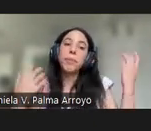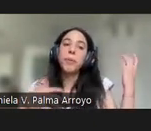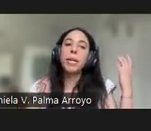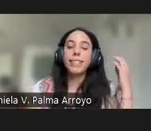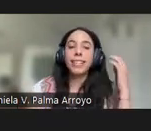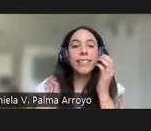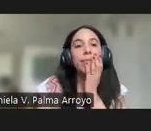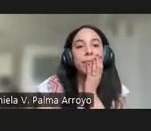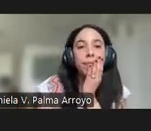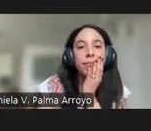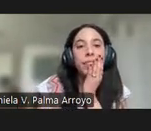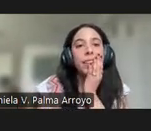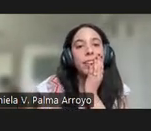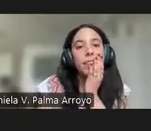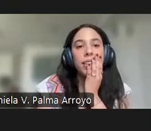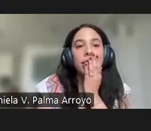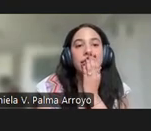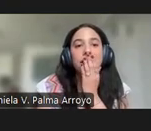pasamos a un lugar 3.